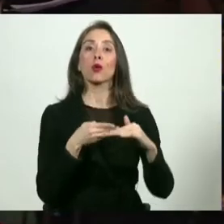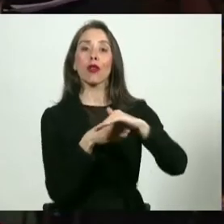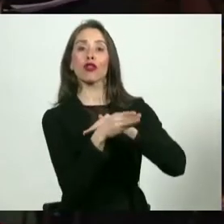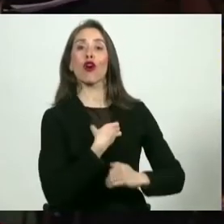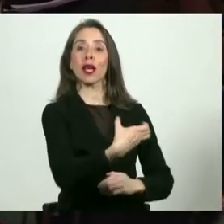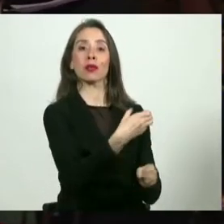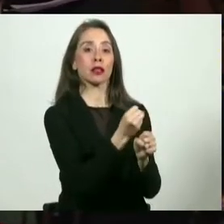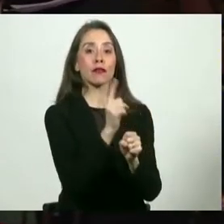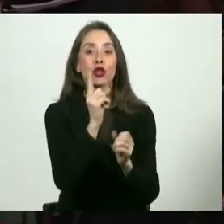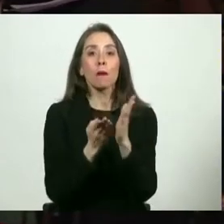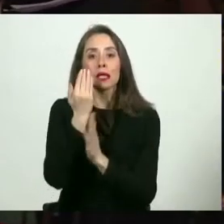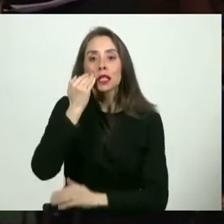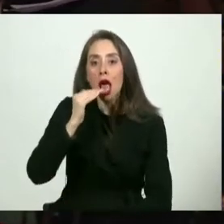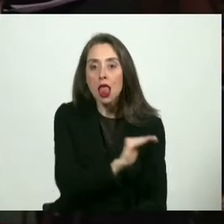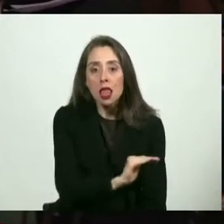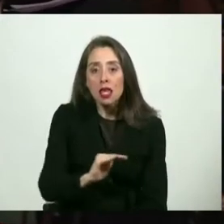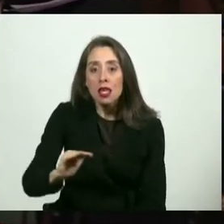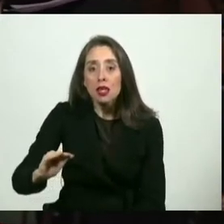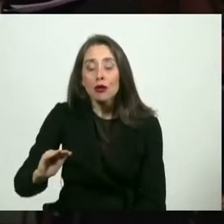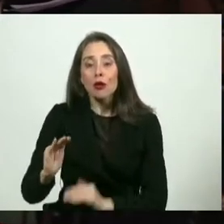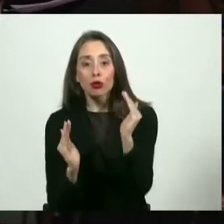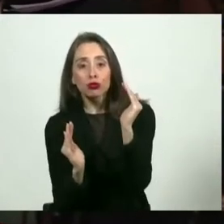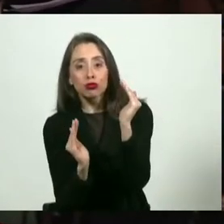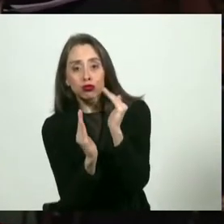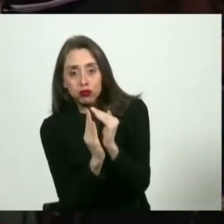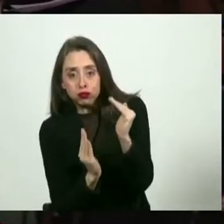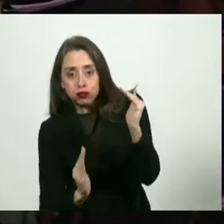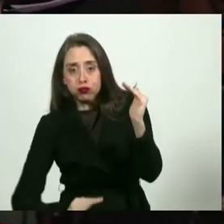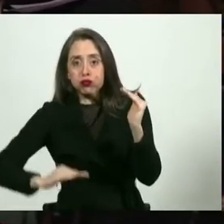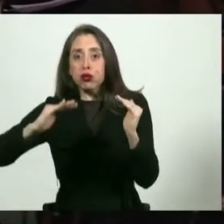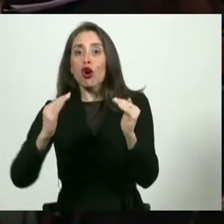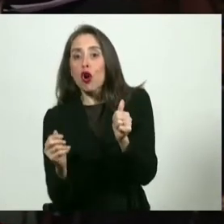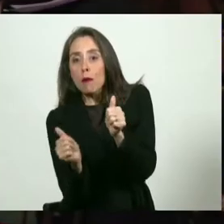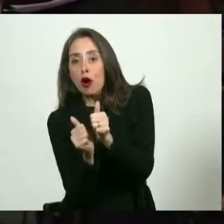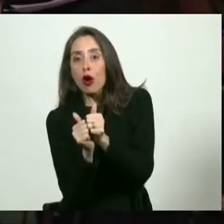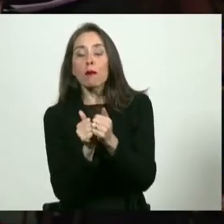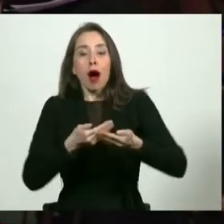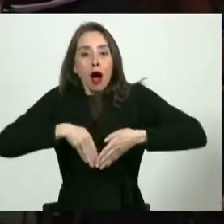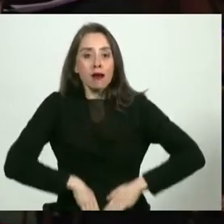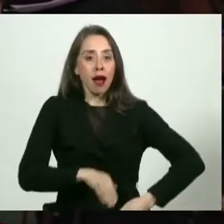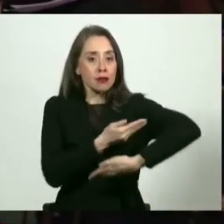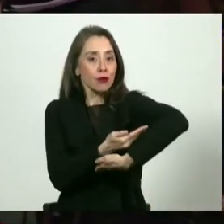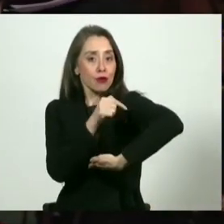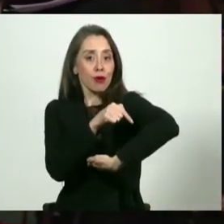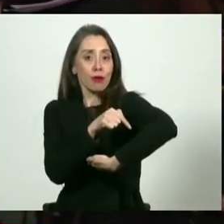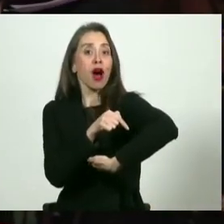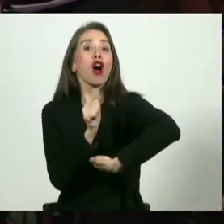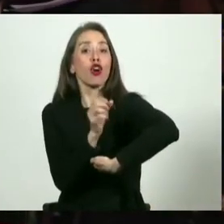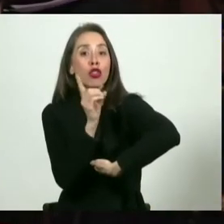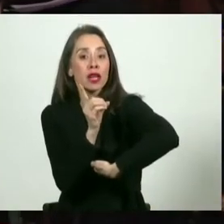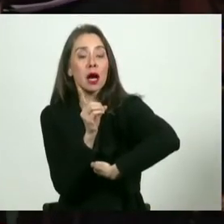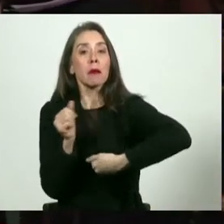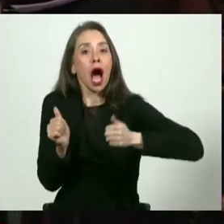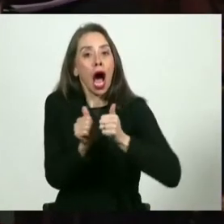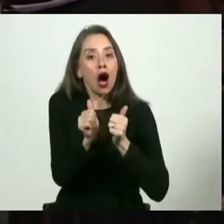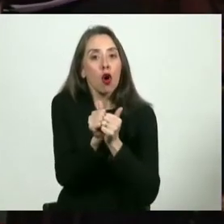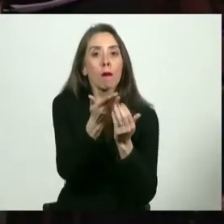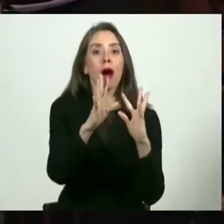trabajo, esto empieza en la infancia en algunos casos, cómo se acompaña al niño o la niña que nace con discapacidad, cómo la